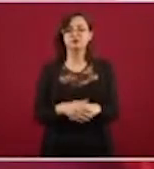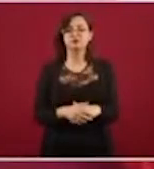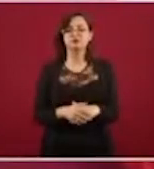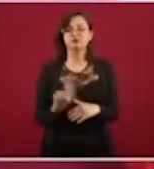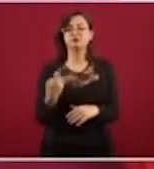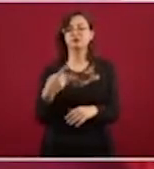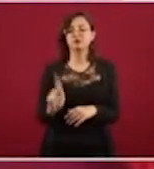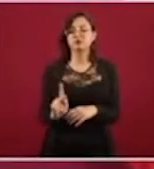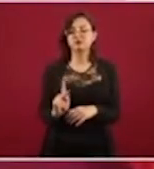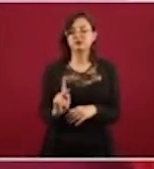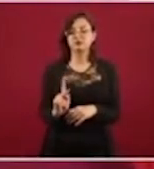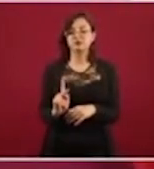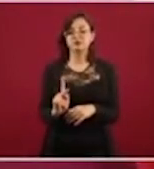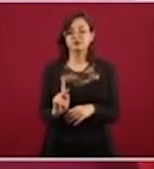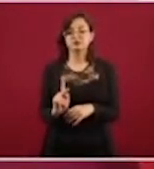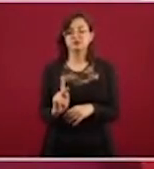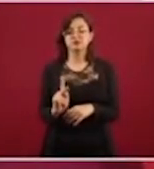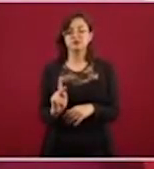pero vamos a